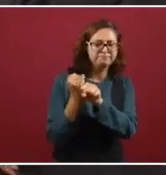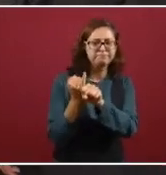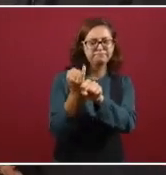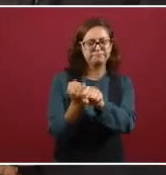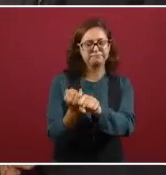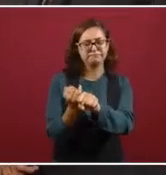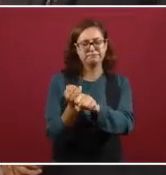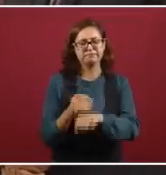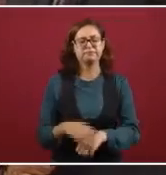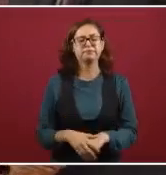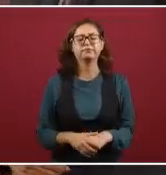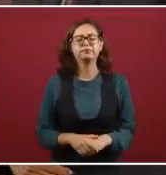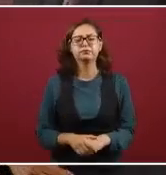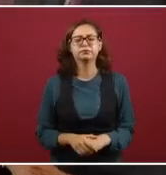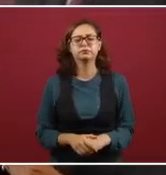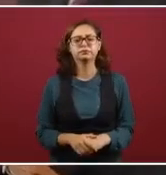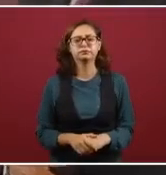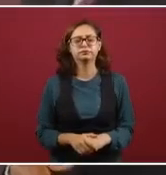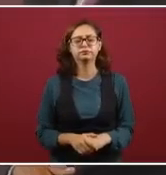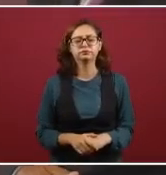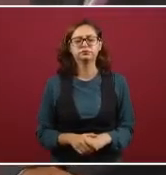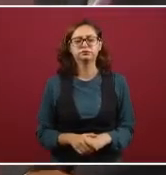que tuvo conocimiento de estos hechos.